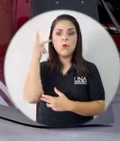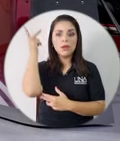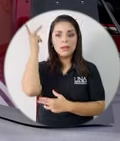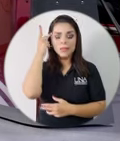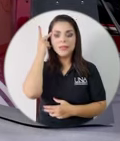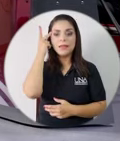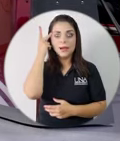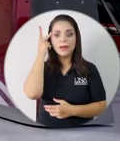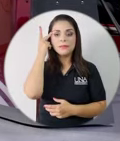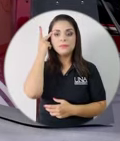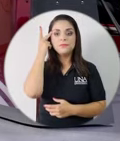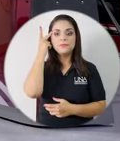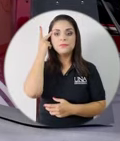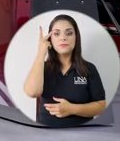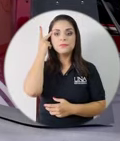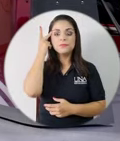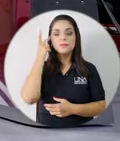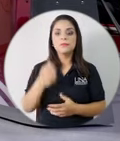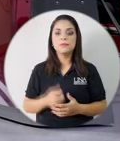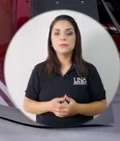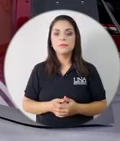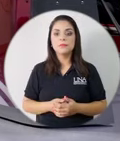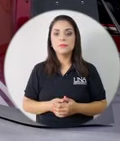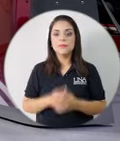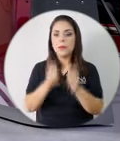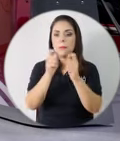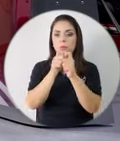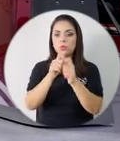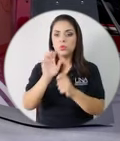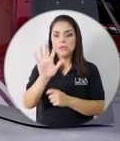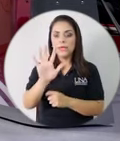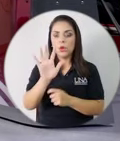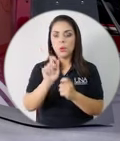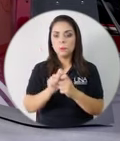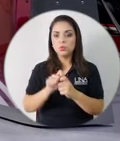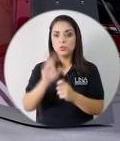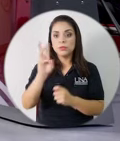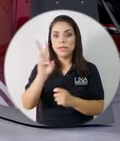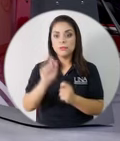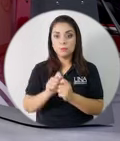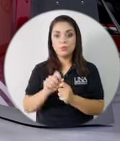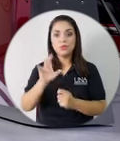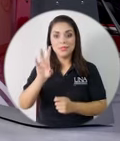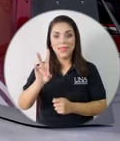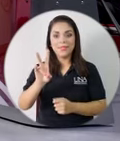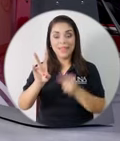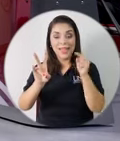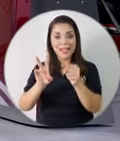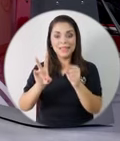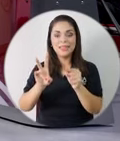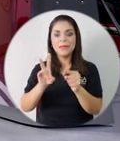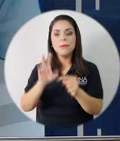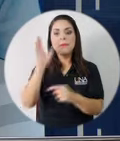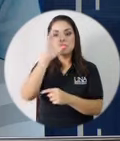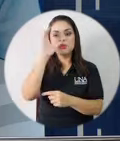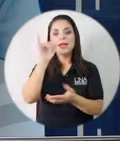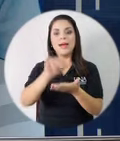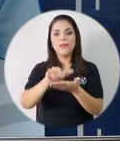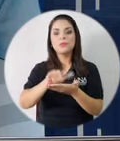sí, muy importante. La política precisamente en el punto 5, en el 6 y en el